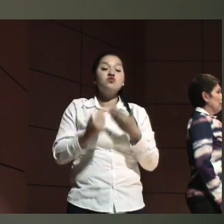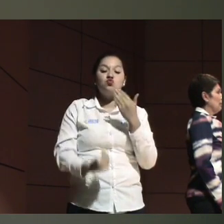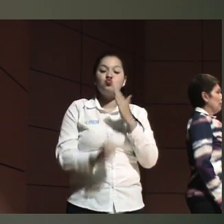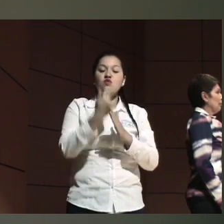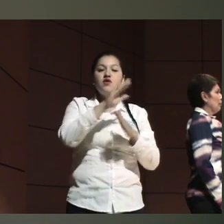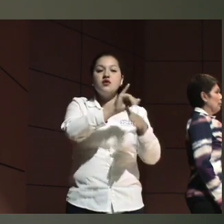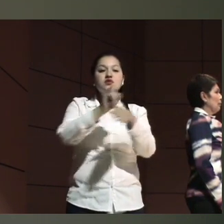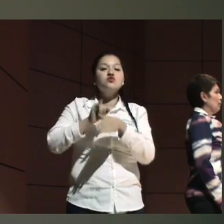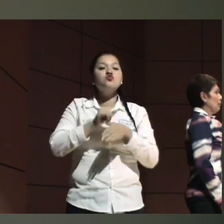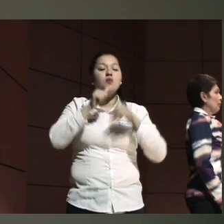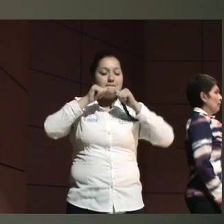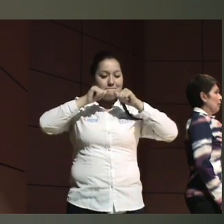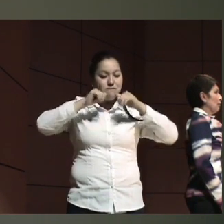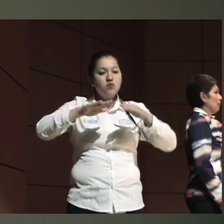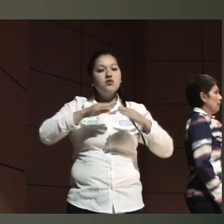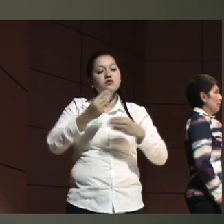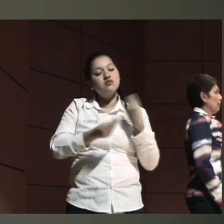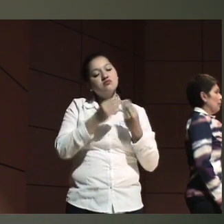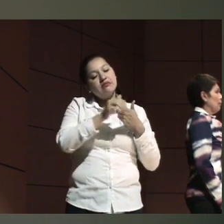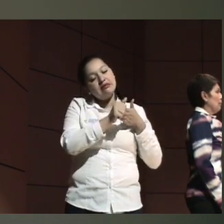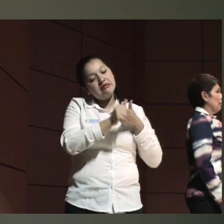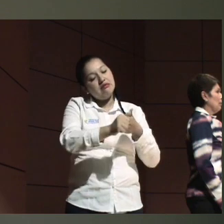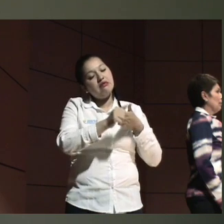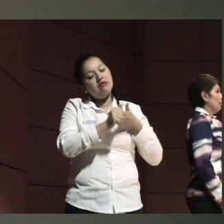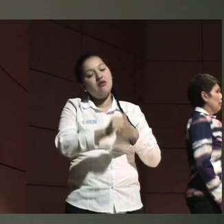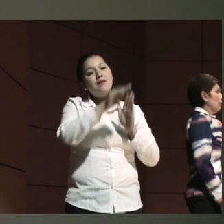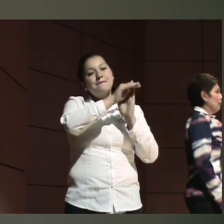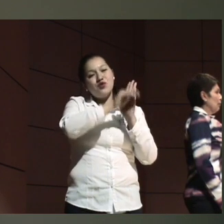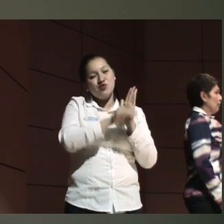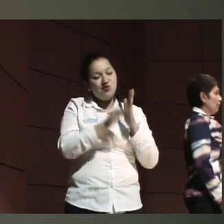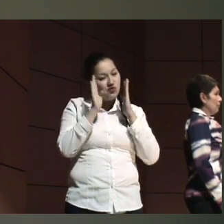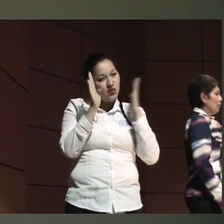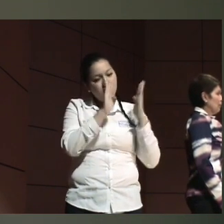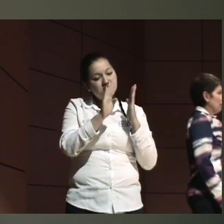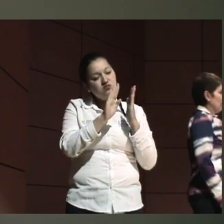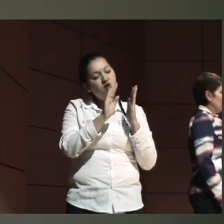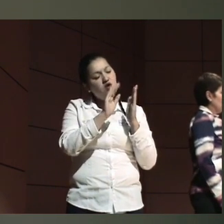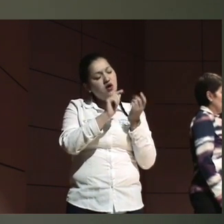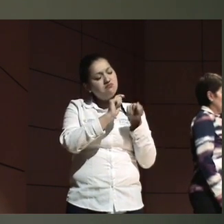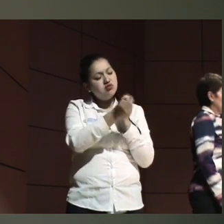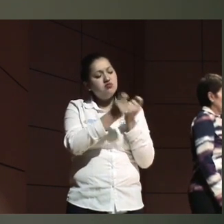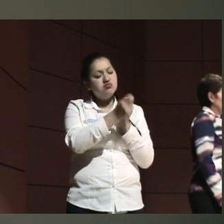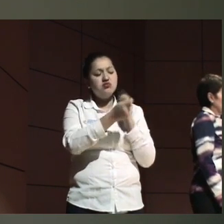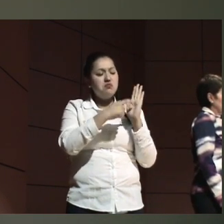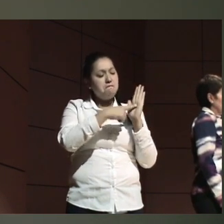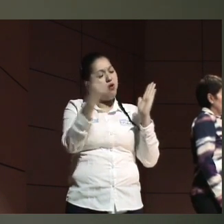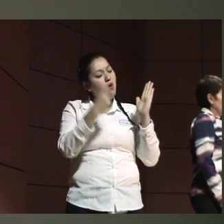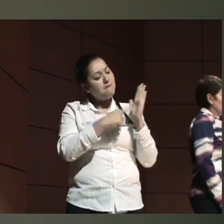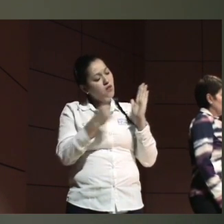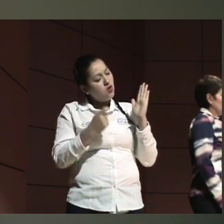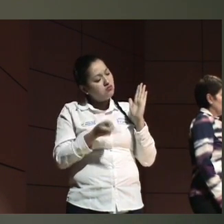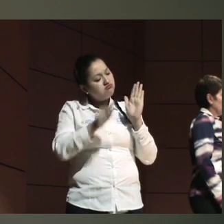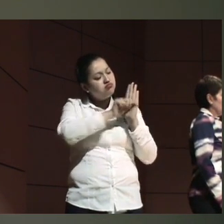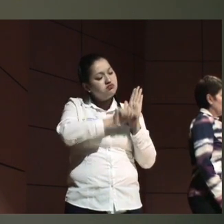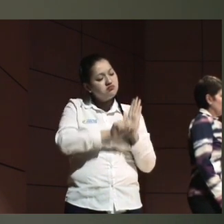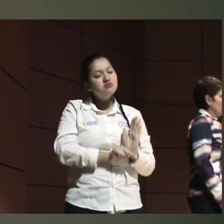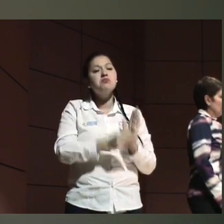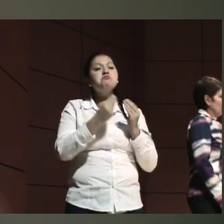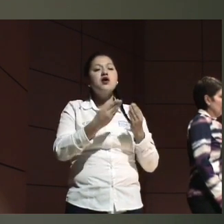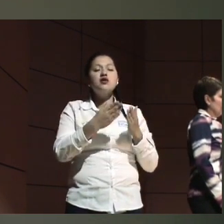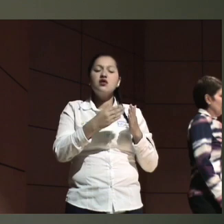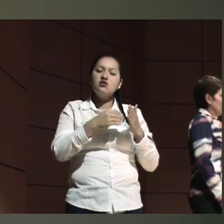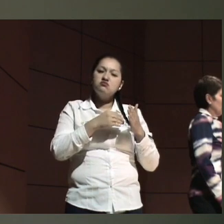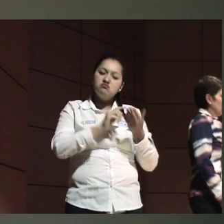modificar sus guías de atención y sus protocolos de atención justamente bajo ese paradigma antiguo de reforzar la necesidad